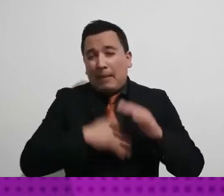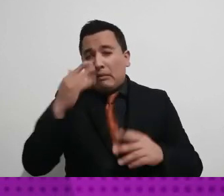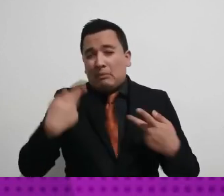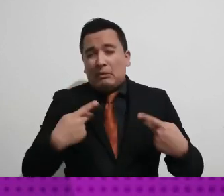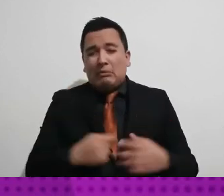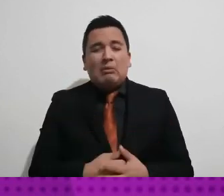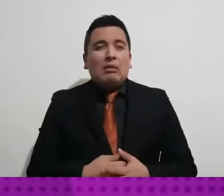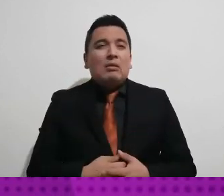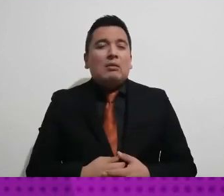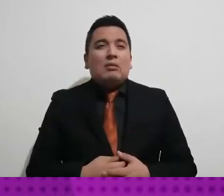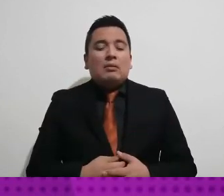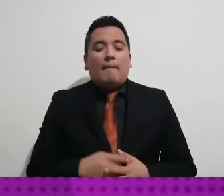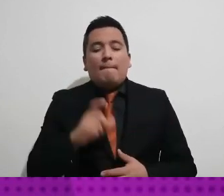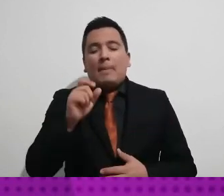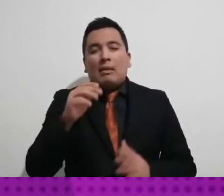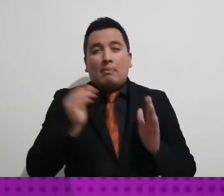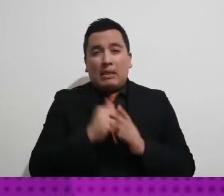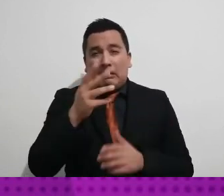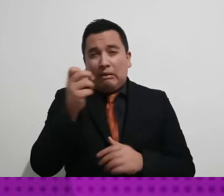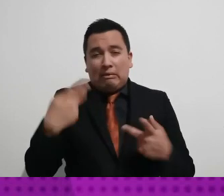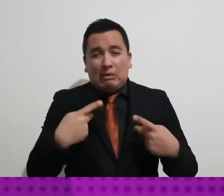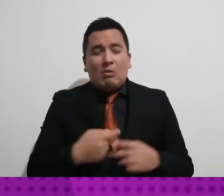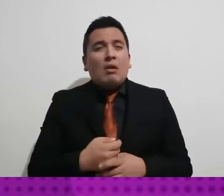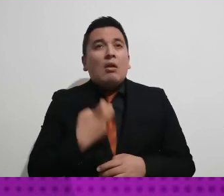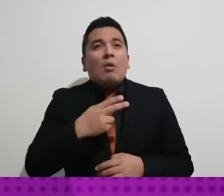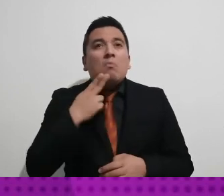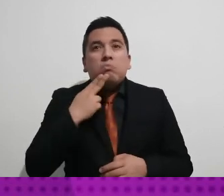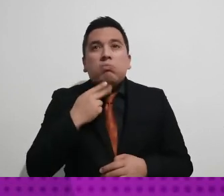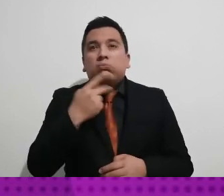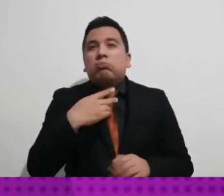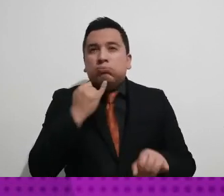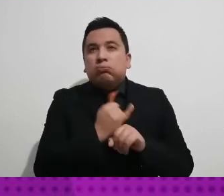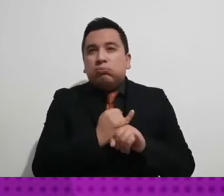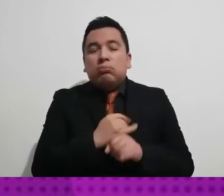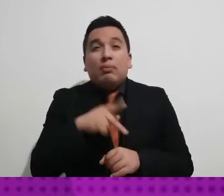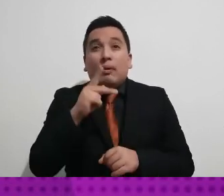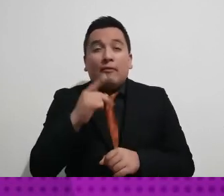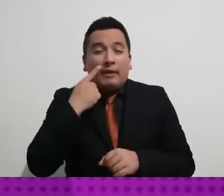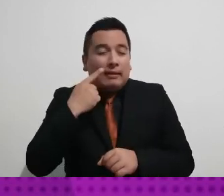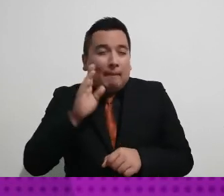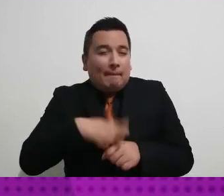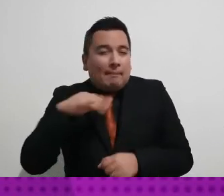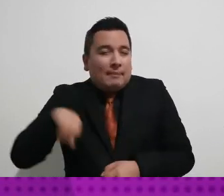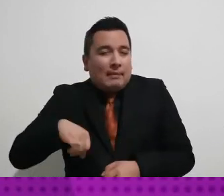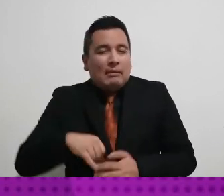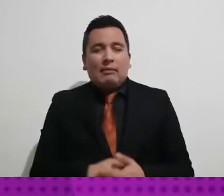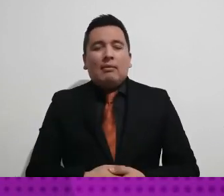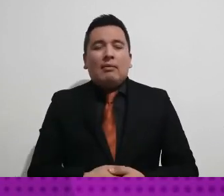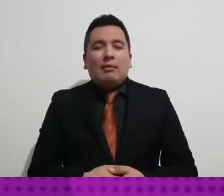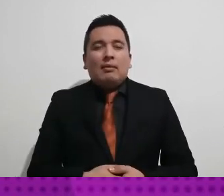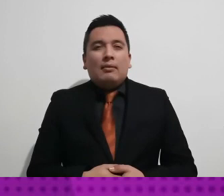20,000, más de 20,000 personas, cerca de 20,500 personas utilizaron esta plataforma, pero lo más